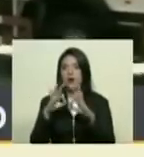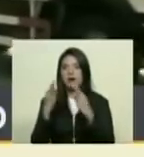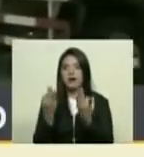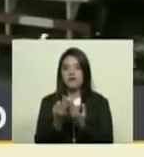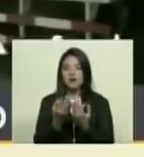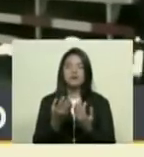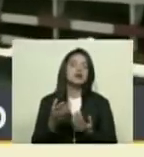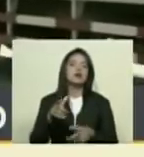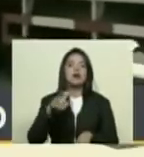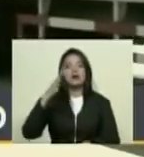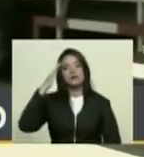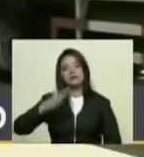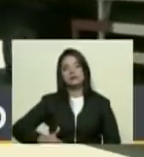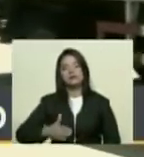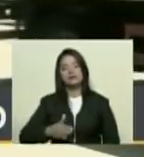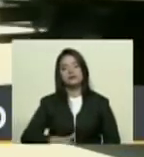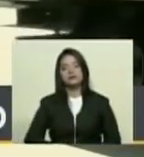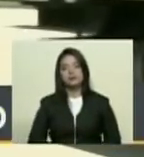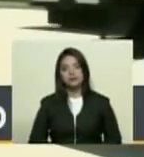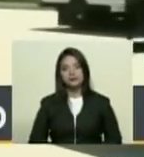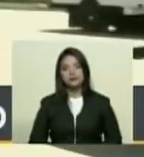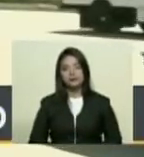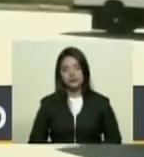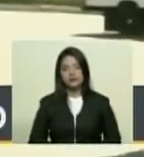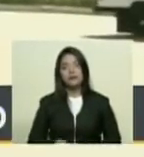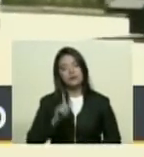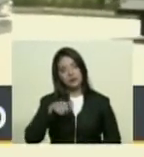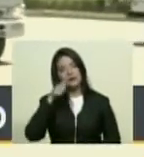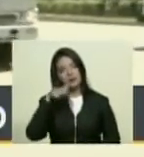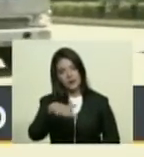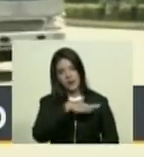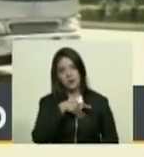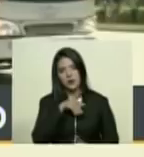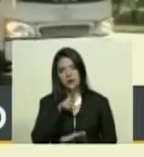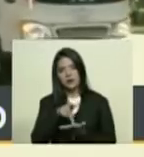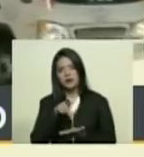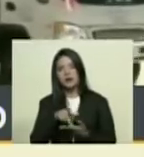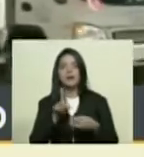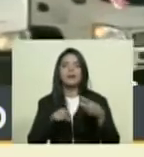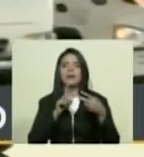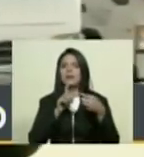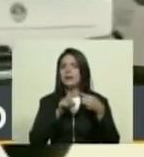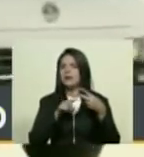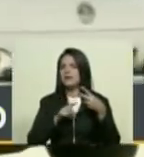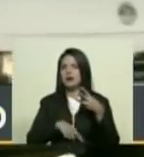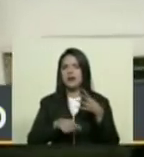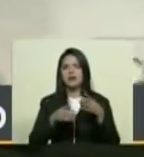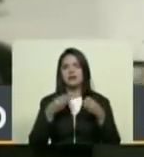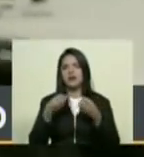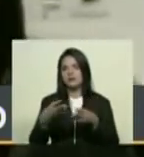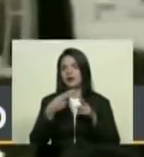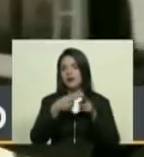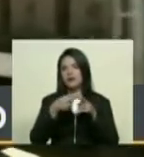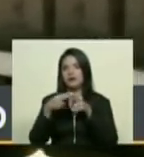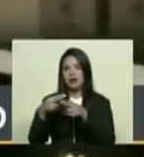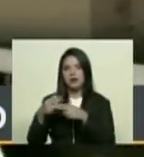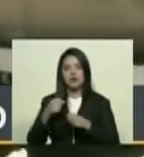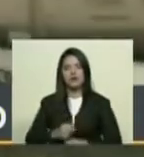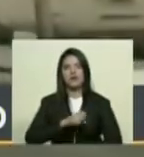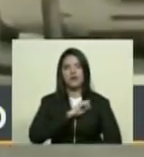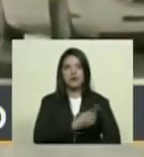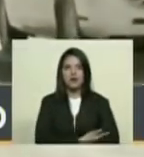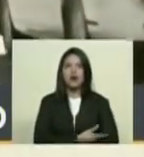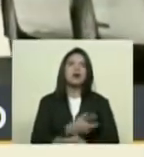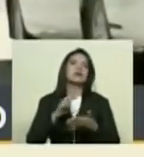componentes castrenses del Estado venezolano, además del pueblo. De igual forma, anunciaba diferentes otorgamientos de créditos para potenciar la